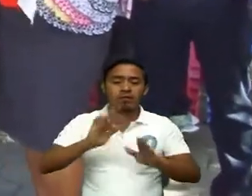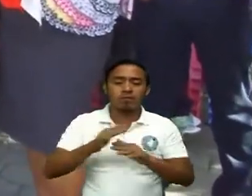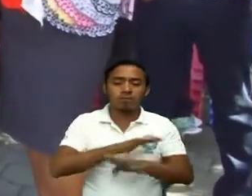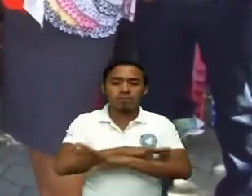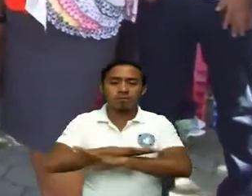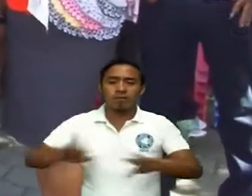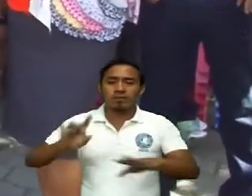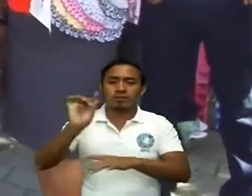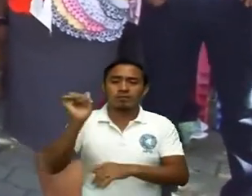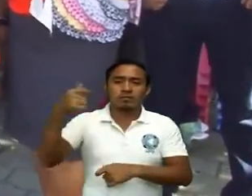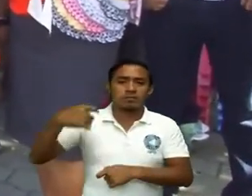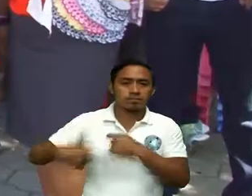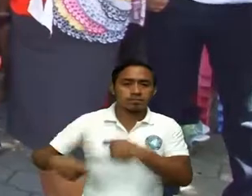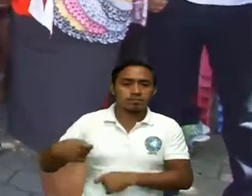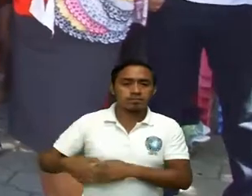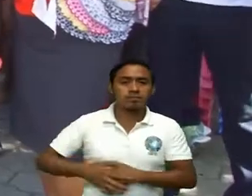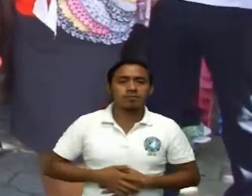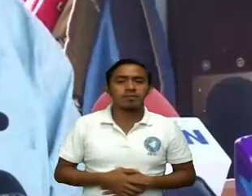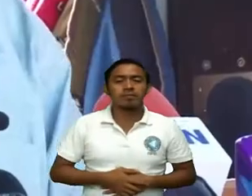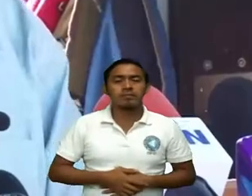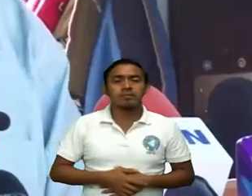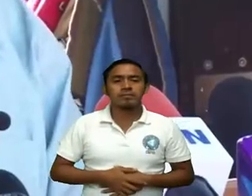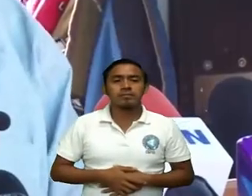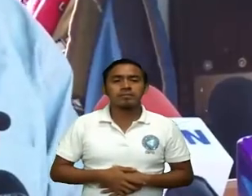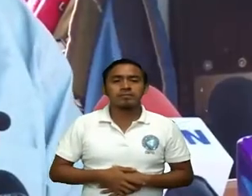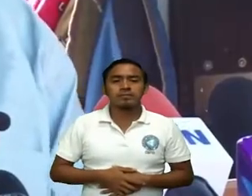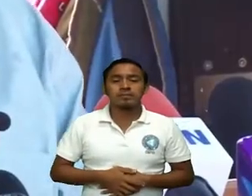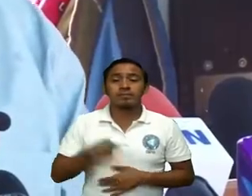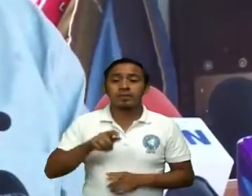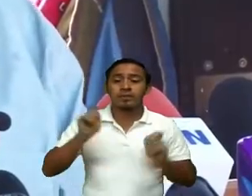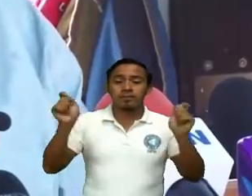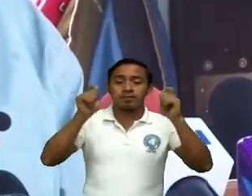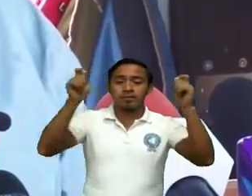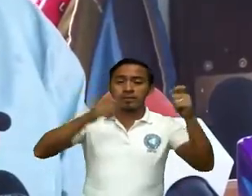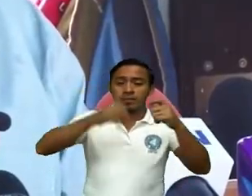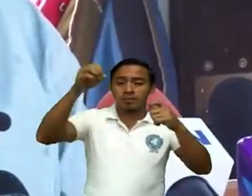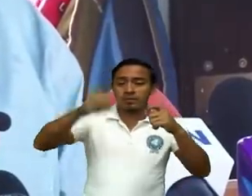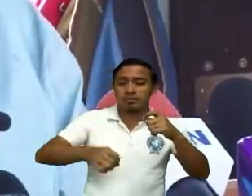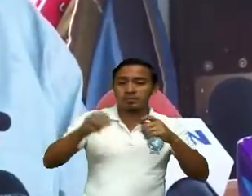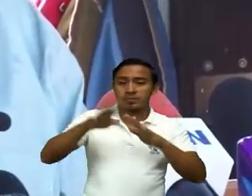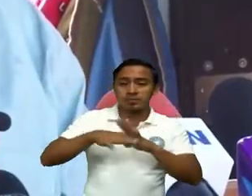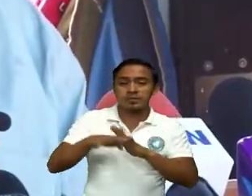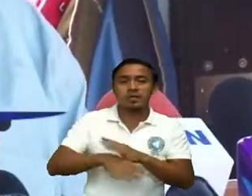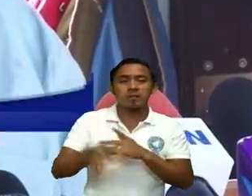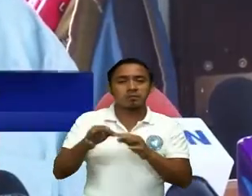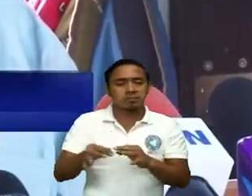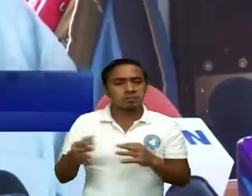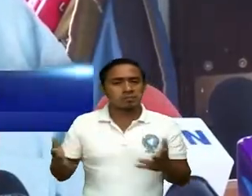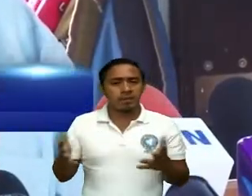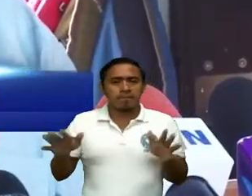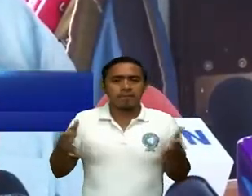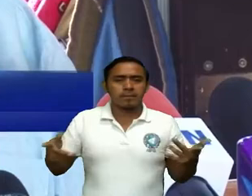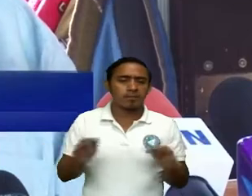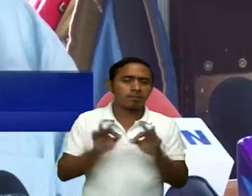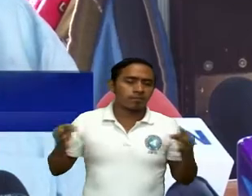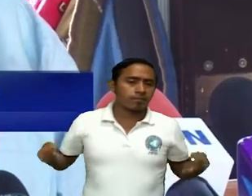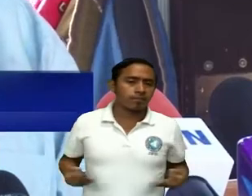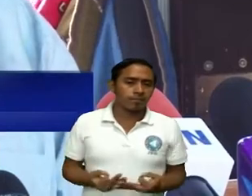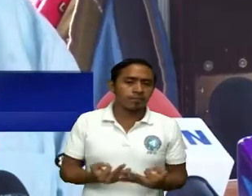próximo 16 de septiembre. Este Festival de Descuentos es una oportunidad para que las